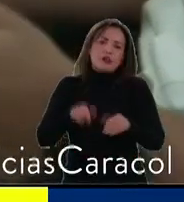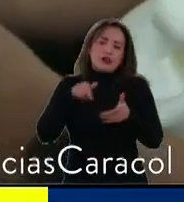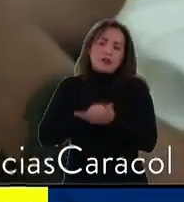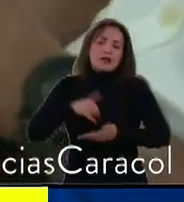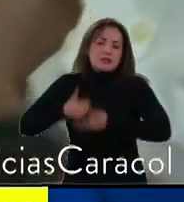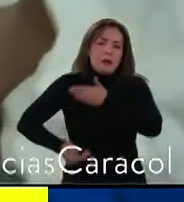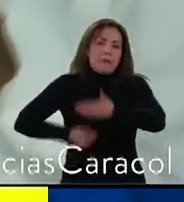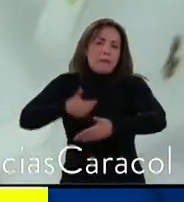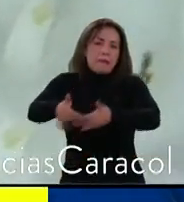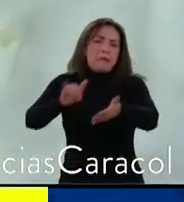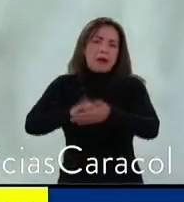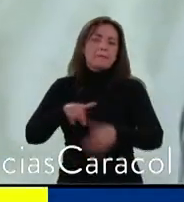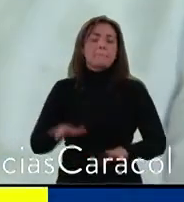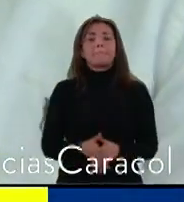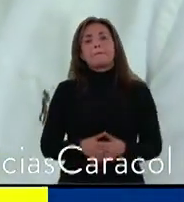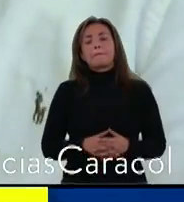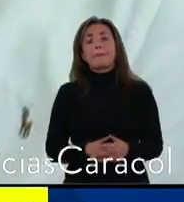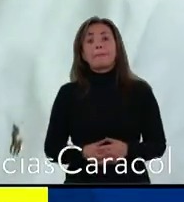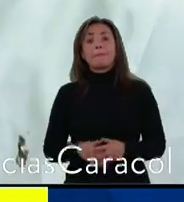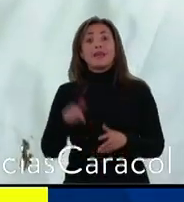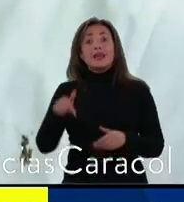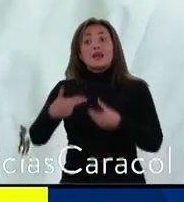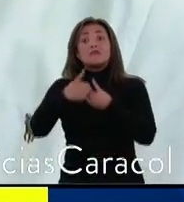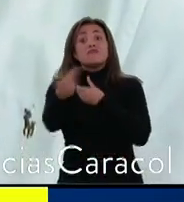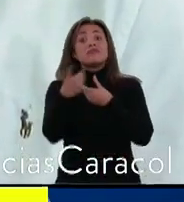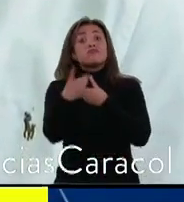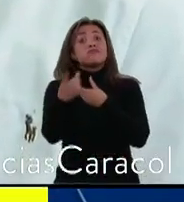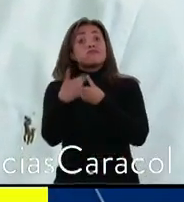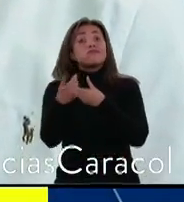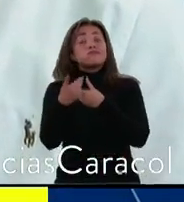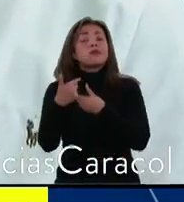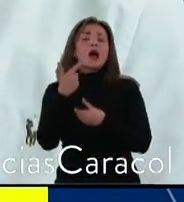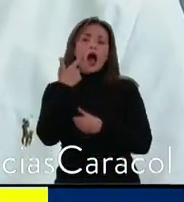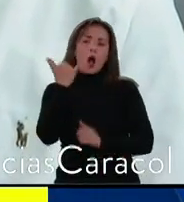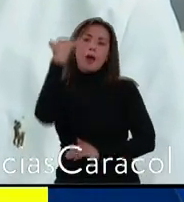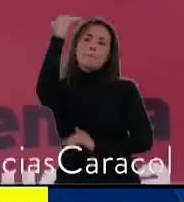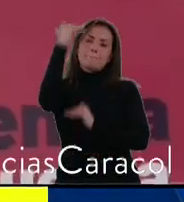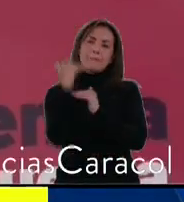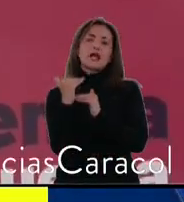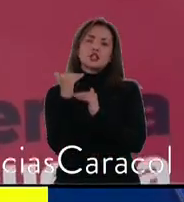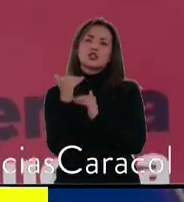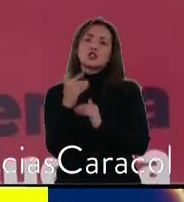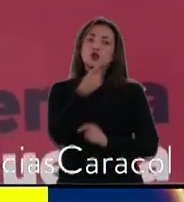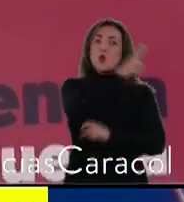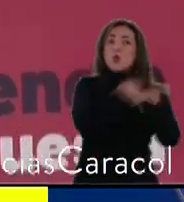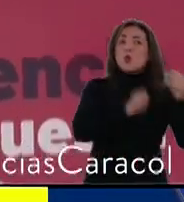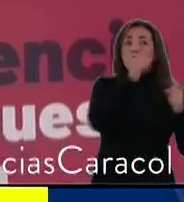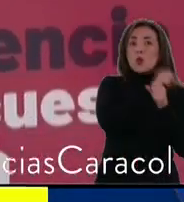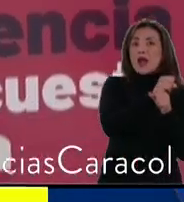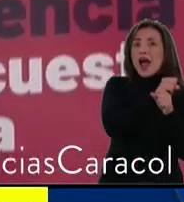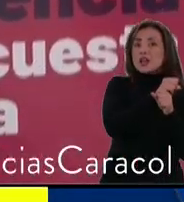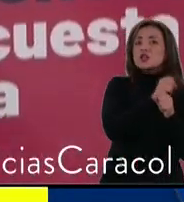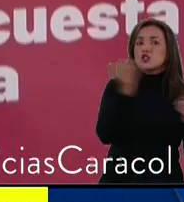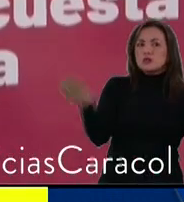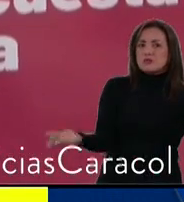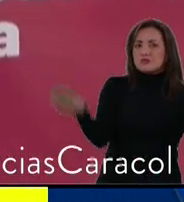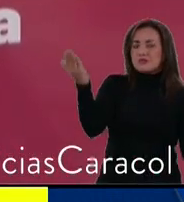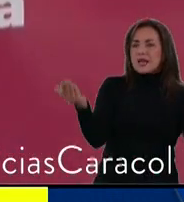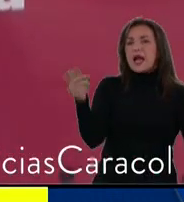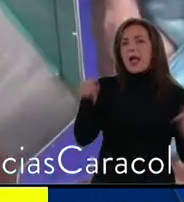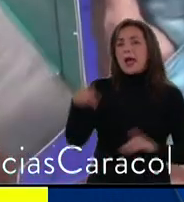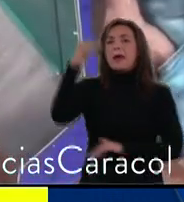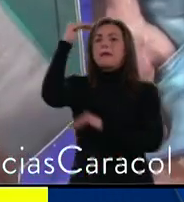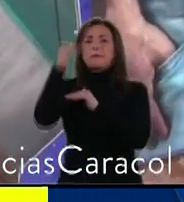adelantando estos procesos. Esa deserción entonces consideramos que sea mucho menor de la que sufrimos el año anterior, que pudo